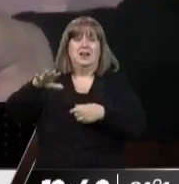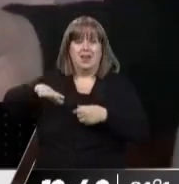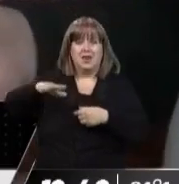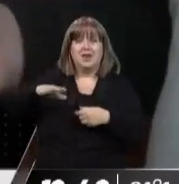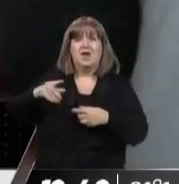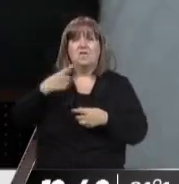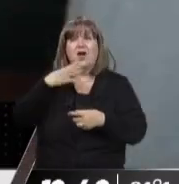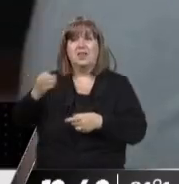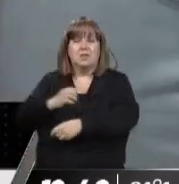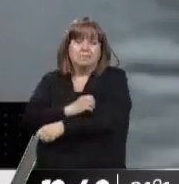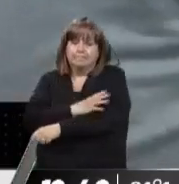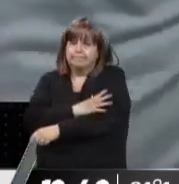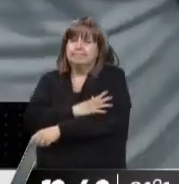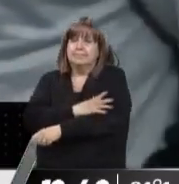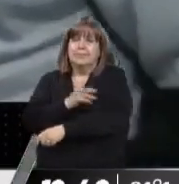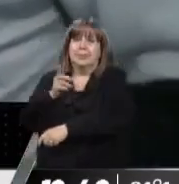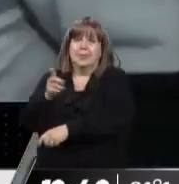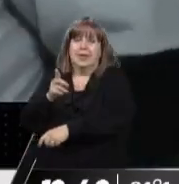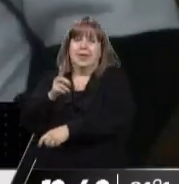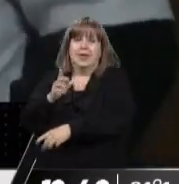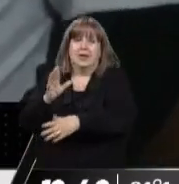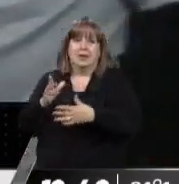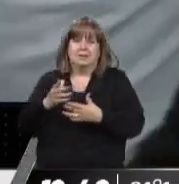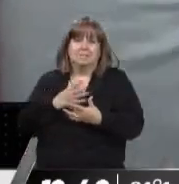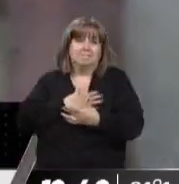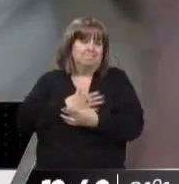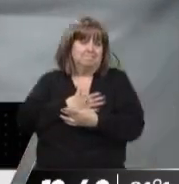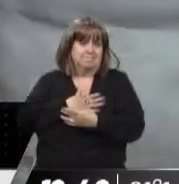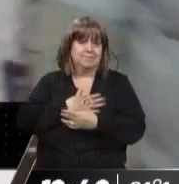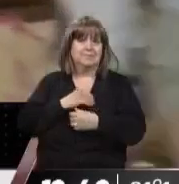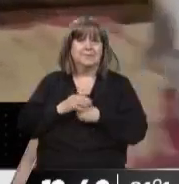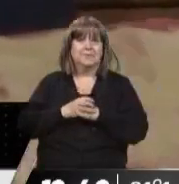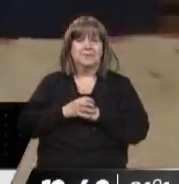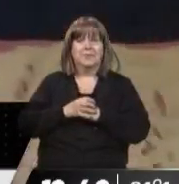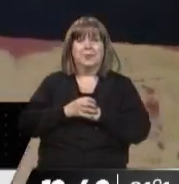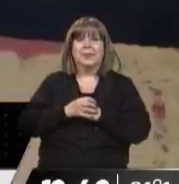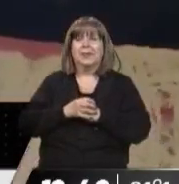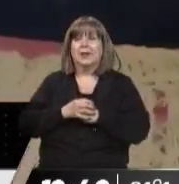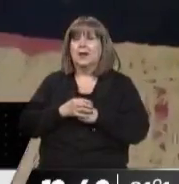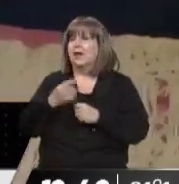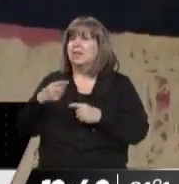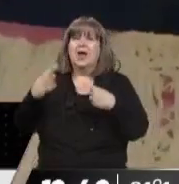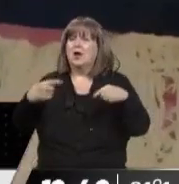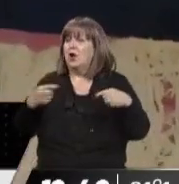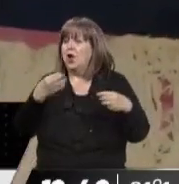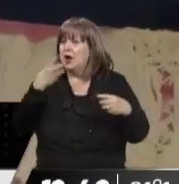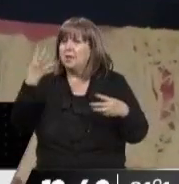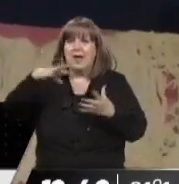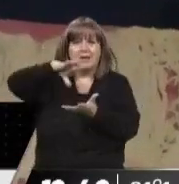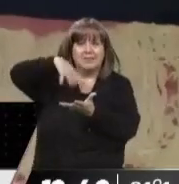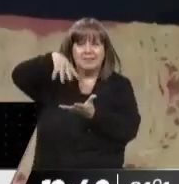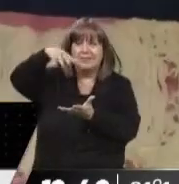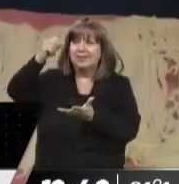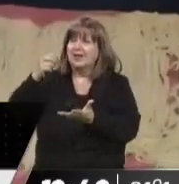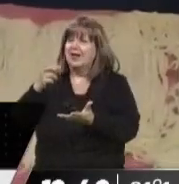nos conmovió y es para nosotros un Hornerito más, como siempre digo. Porque, contame de colores, ¿qué vas a hacer? ¿De